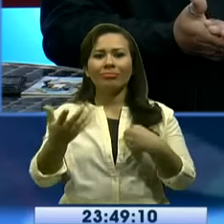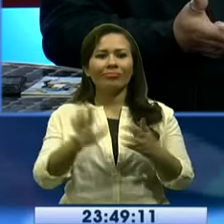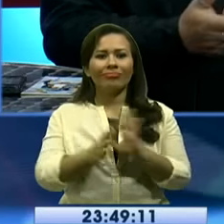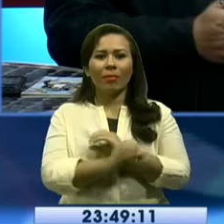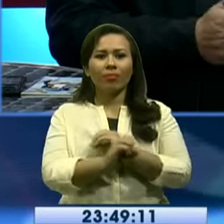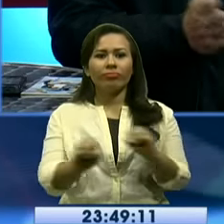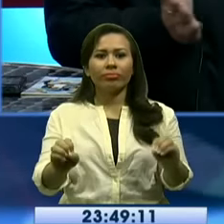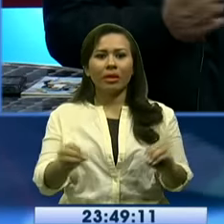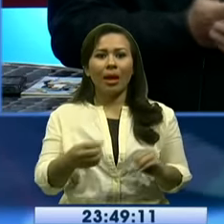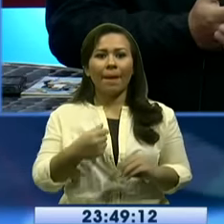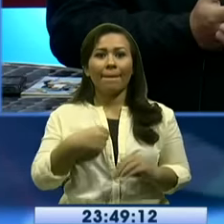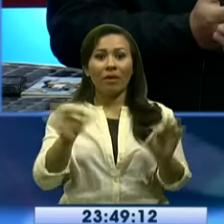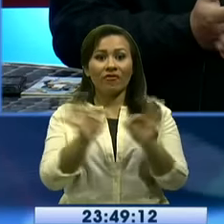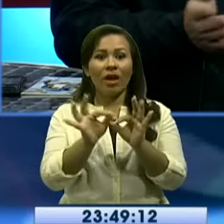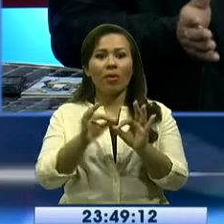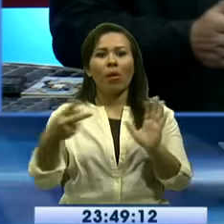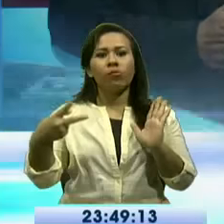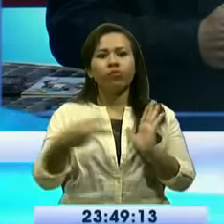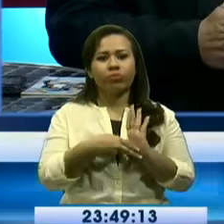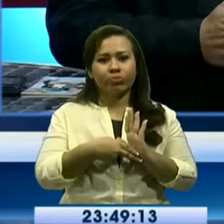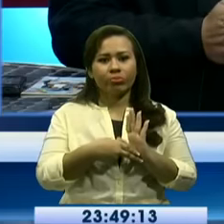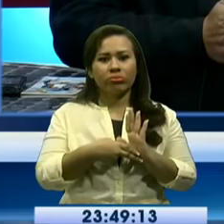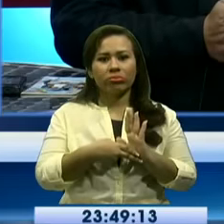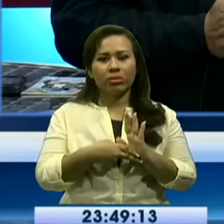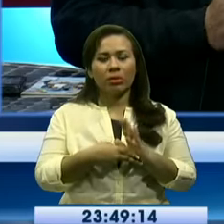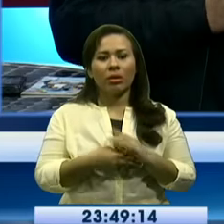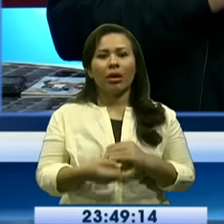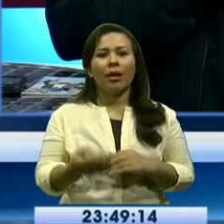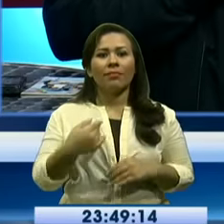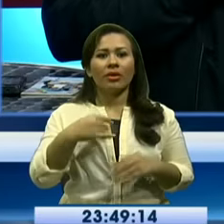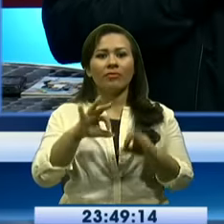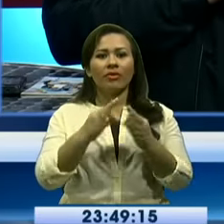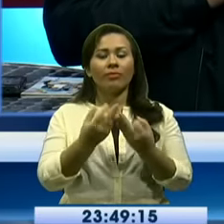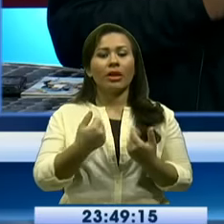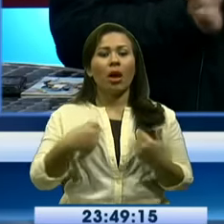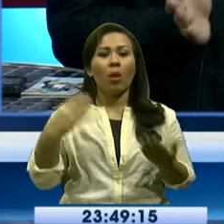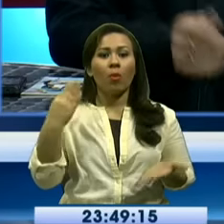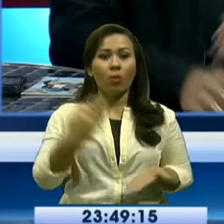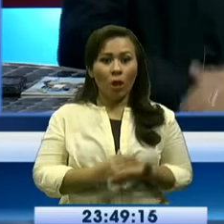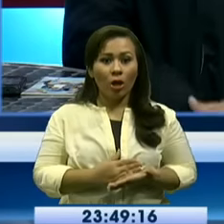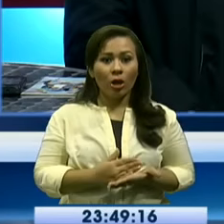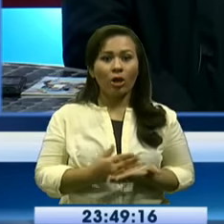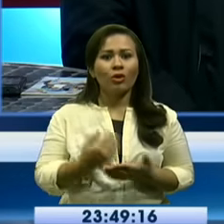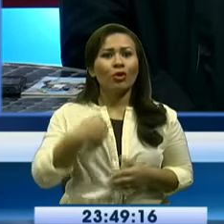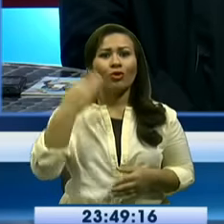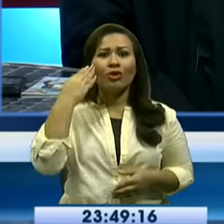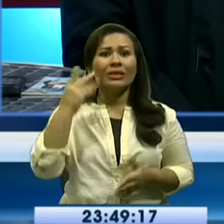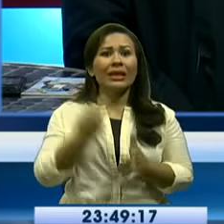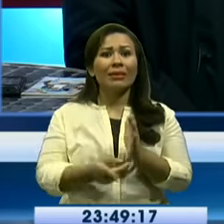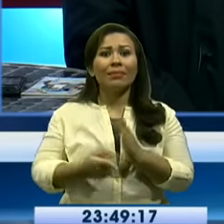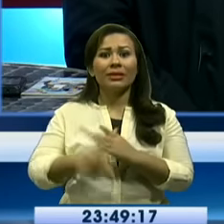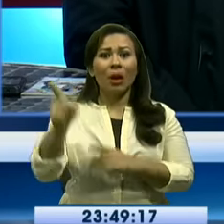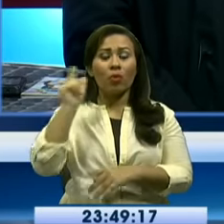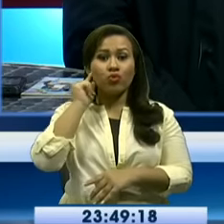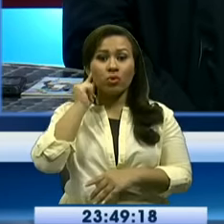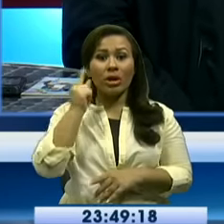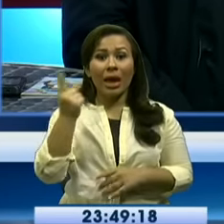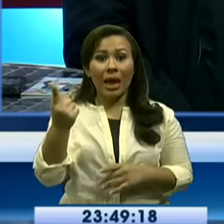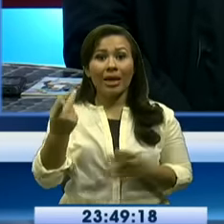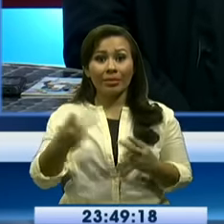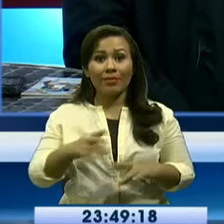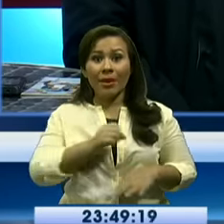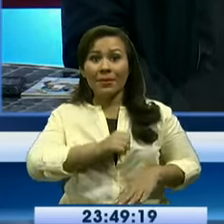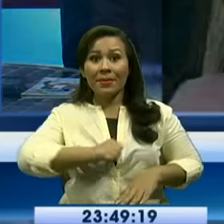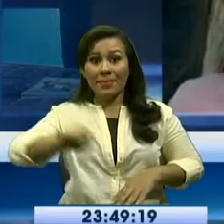porque del Facebook me bloqueó y a toda mi familia también. La verdad de corazón, no sé qué le sucede a ella porque... Usted dice que ha ido